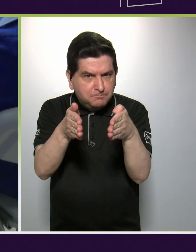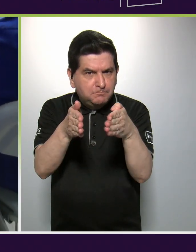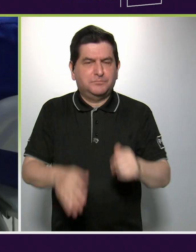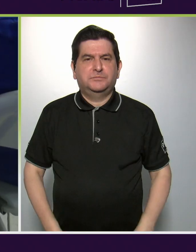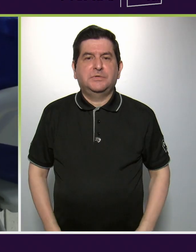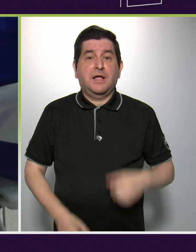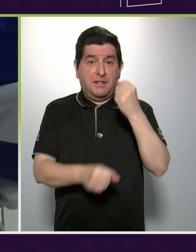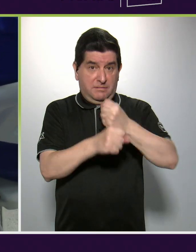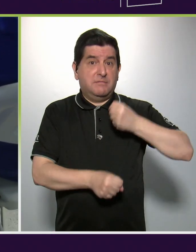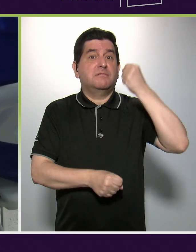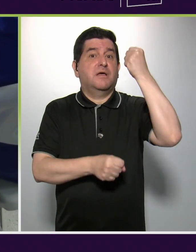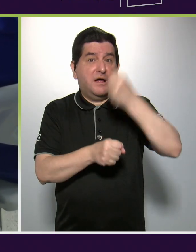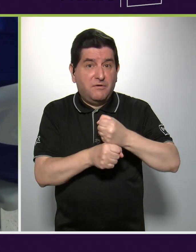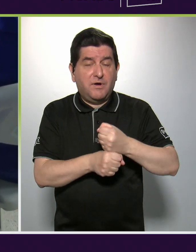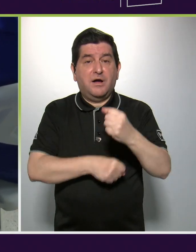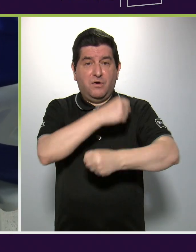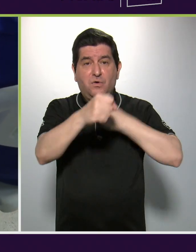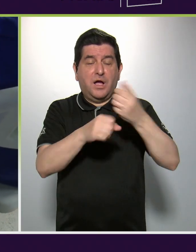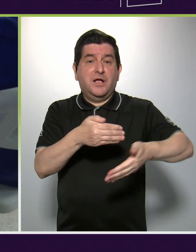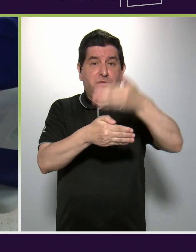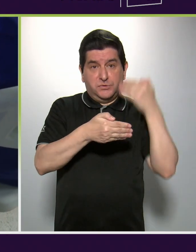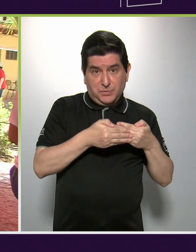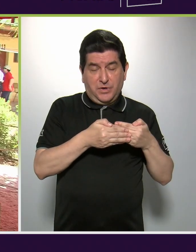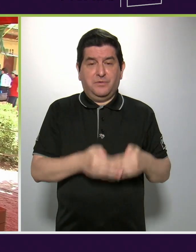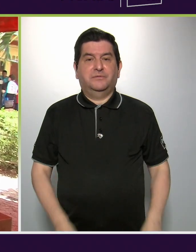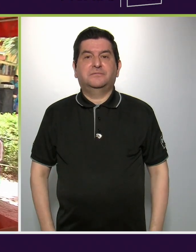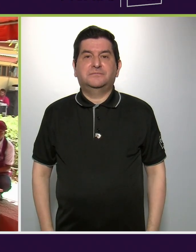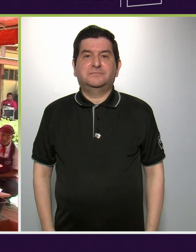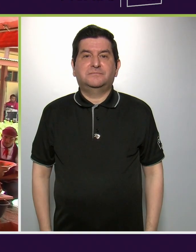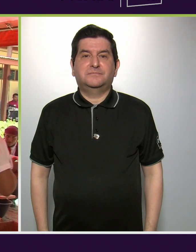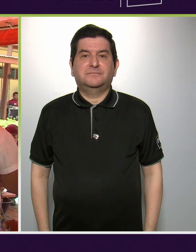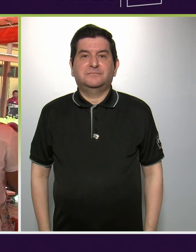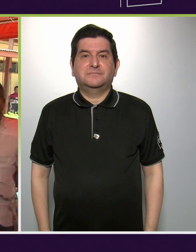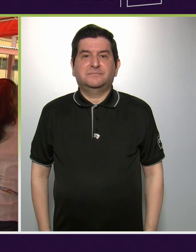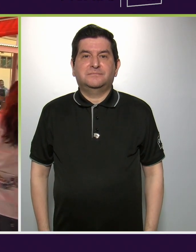importante para trabajarlo en edades más tempranas.